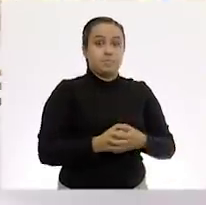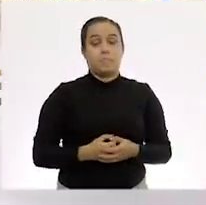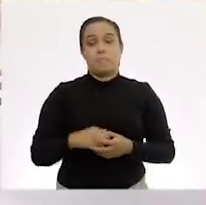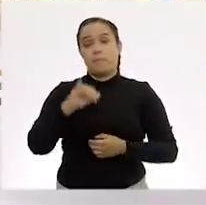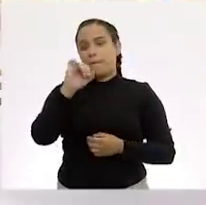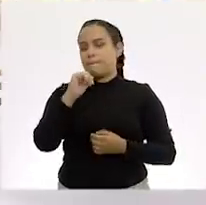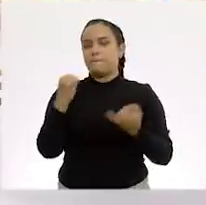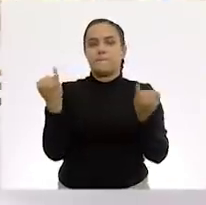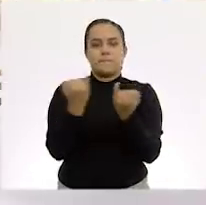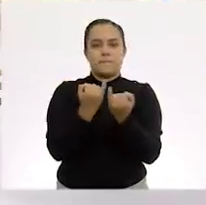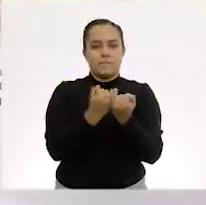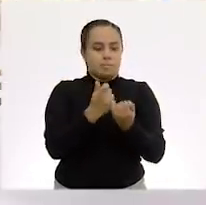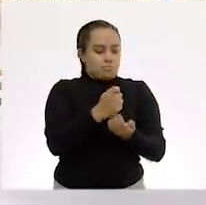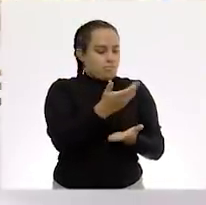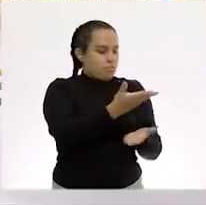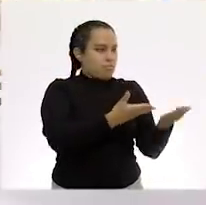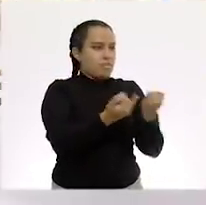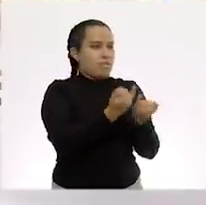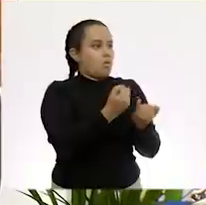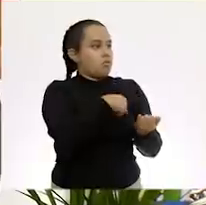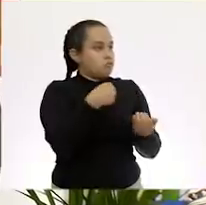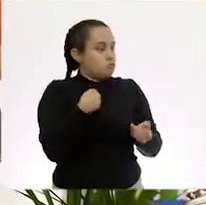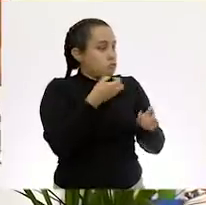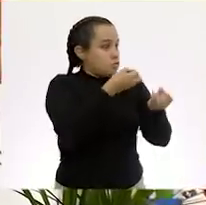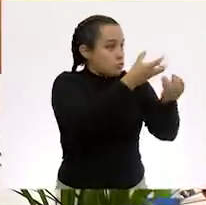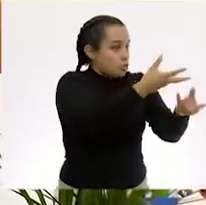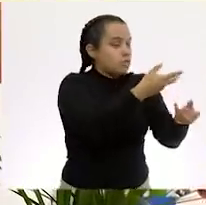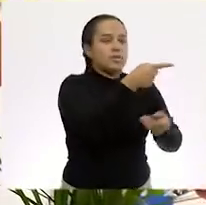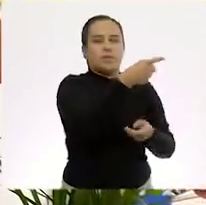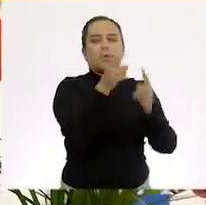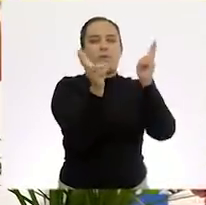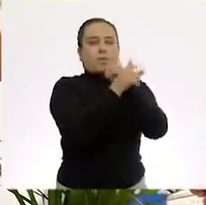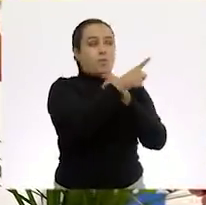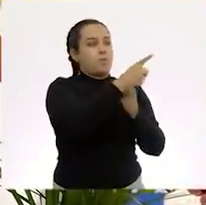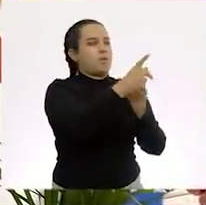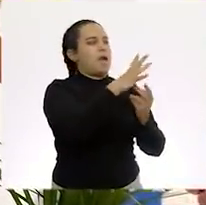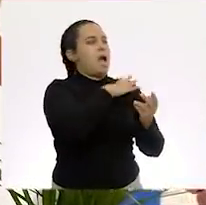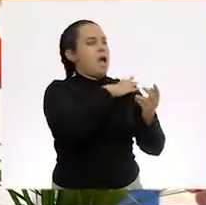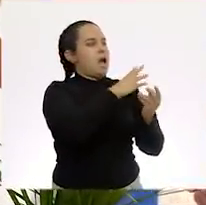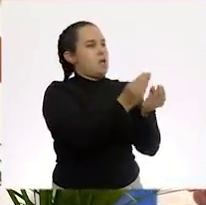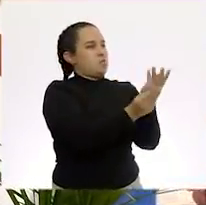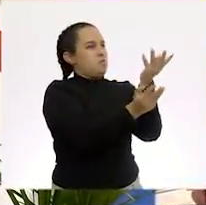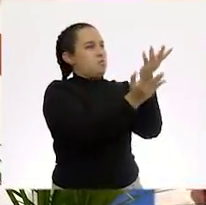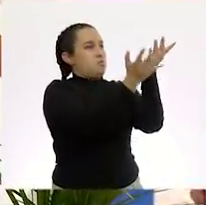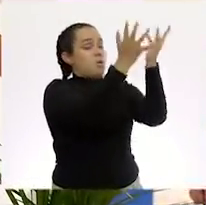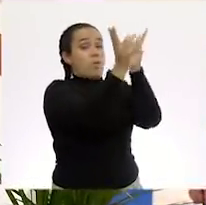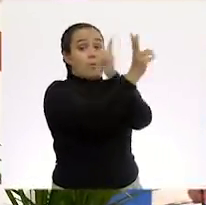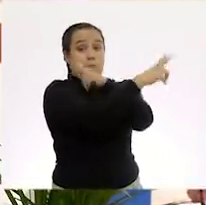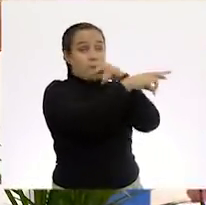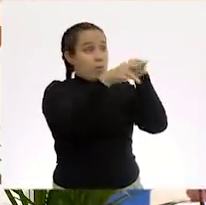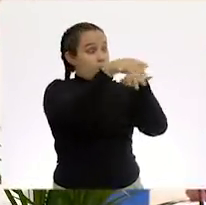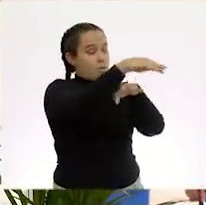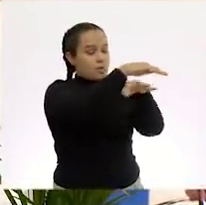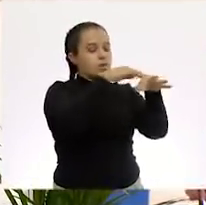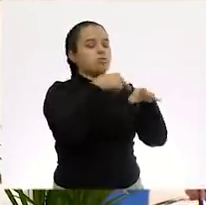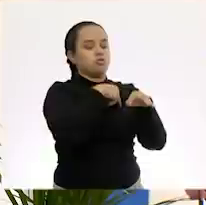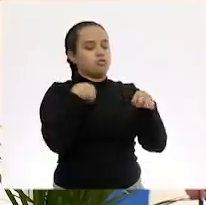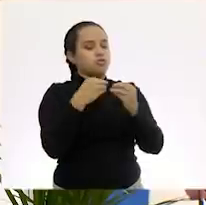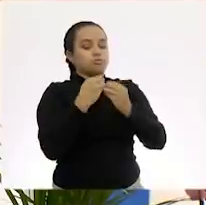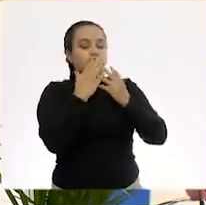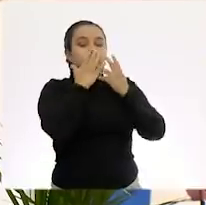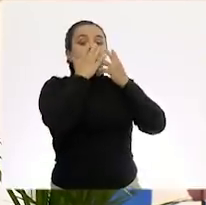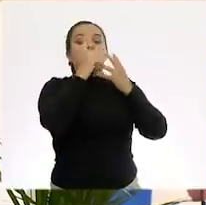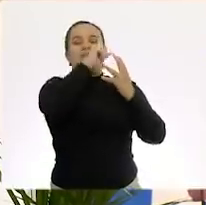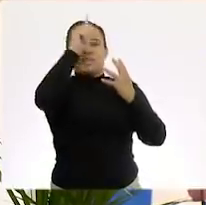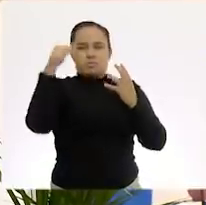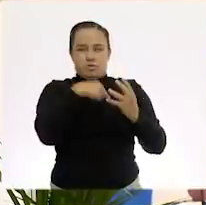trata de una interacción. Nosotros respiramos el oxígeno que ellas producen y ellas toman el dióxido de carbono,